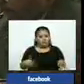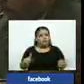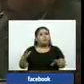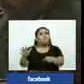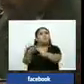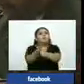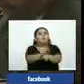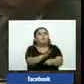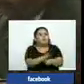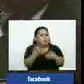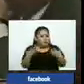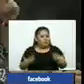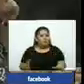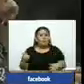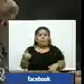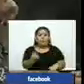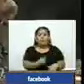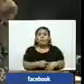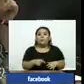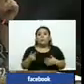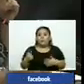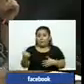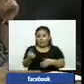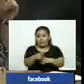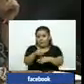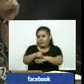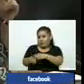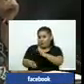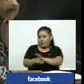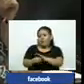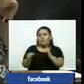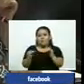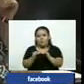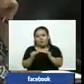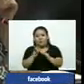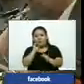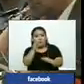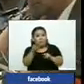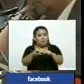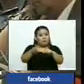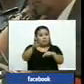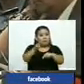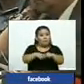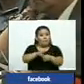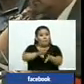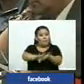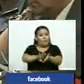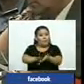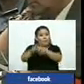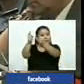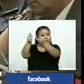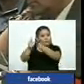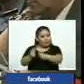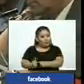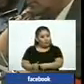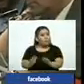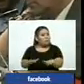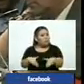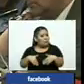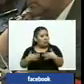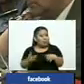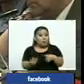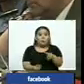cubrir a la población. Los congresistas también han señalado un incremento en los gastos financieros, los cuales se